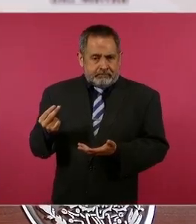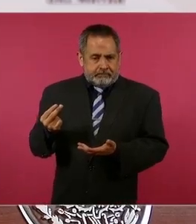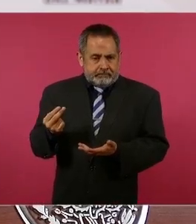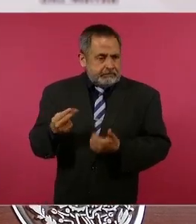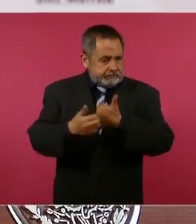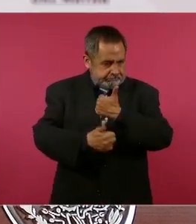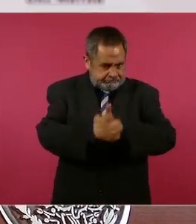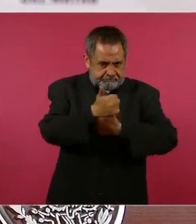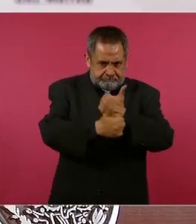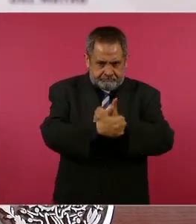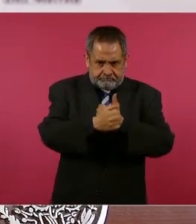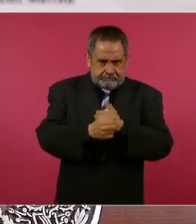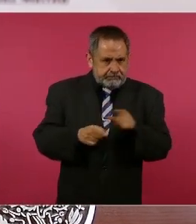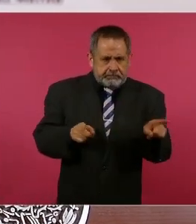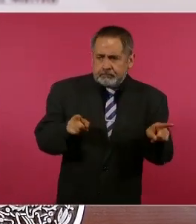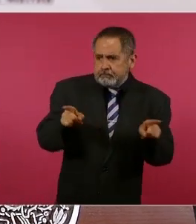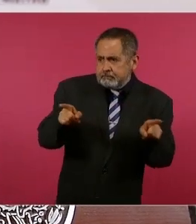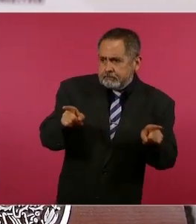competencia.